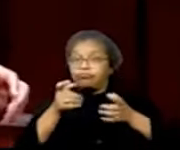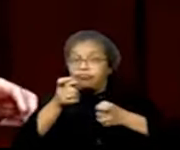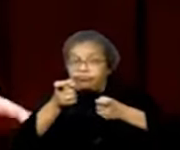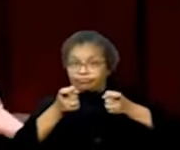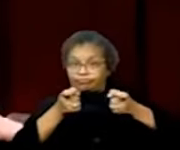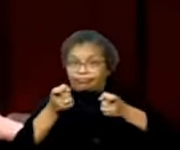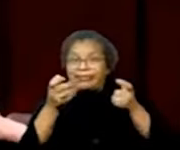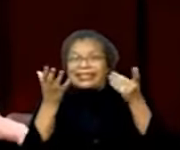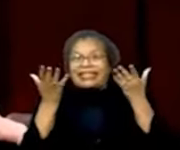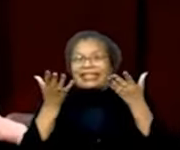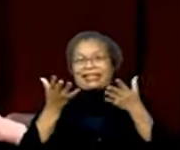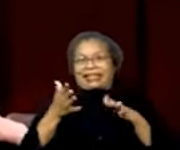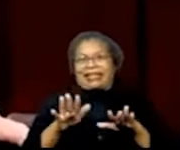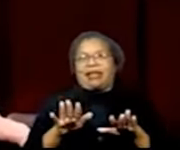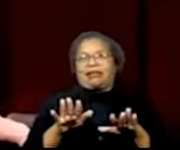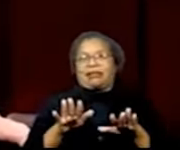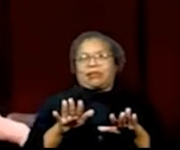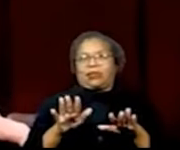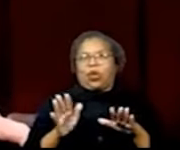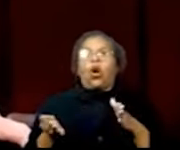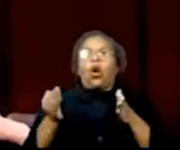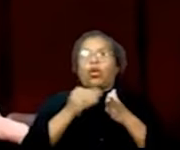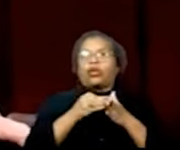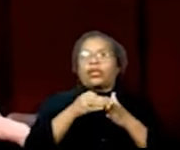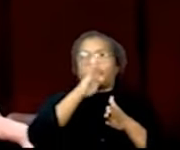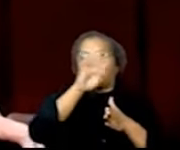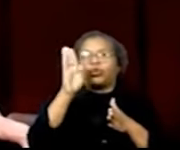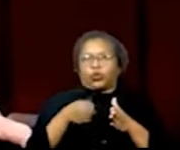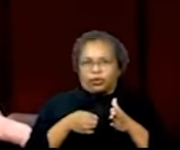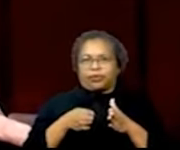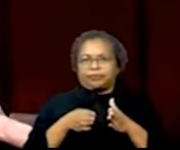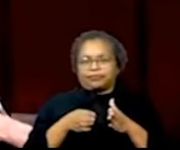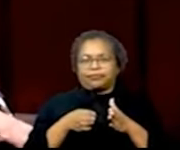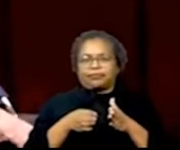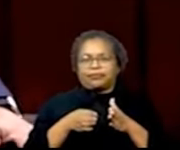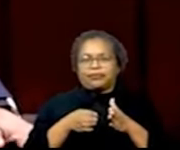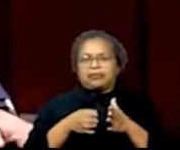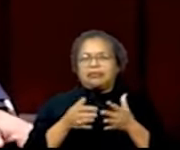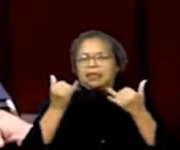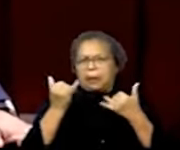quiero responderle al honorable senador Antonio Tavera, que se refirió